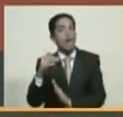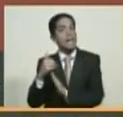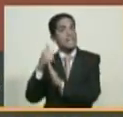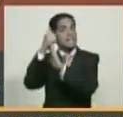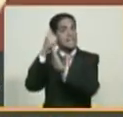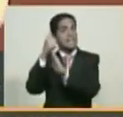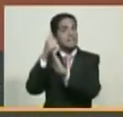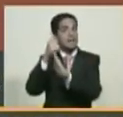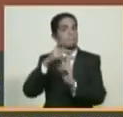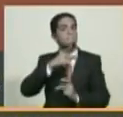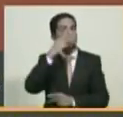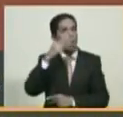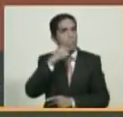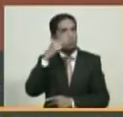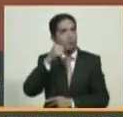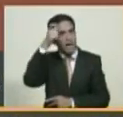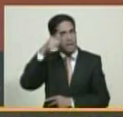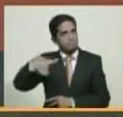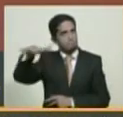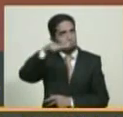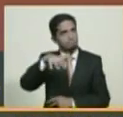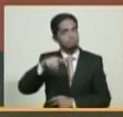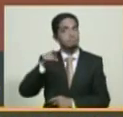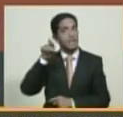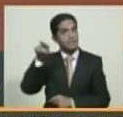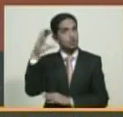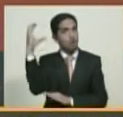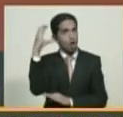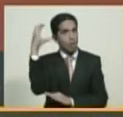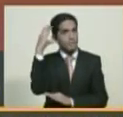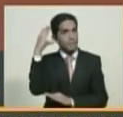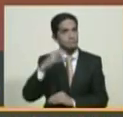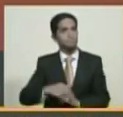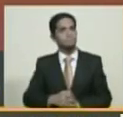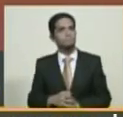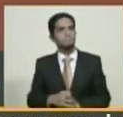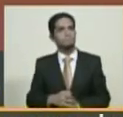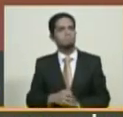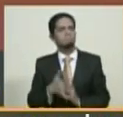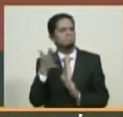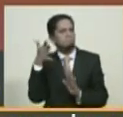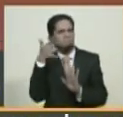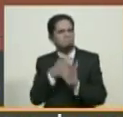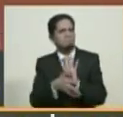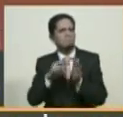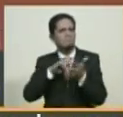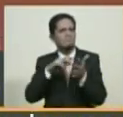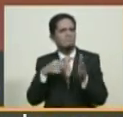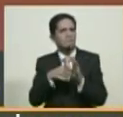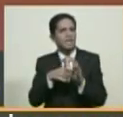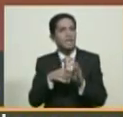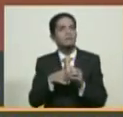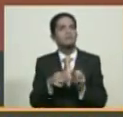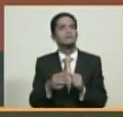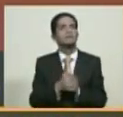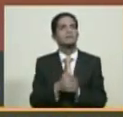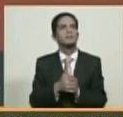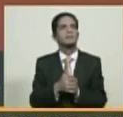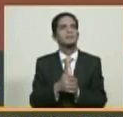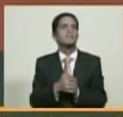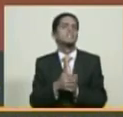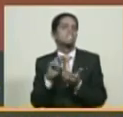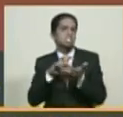y populares en este hermano país. Quiere esto decir, repetimos, que a partir de la firma se